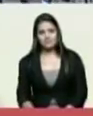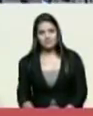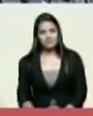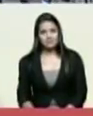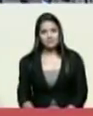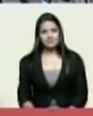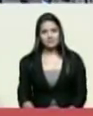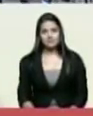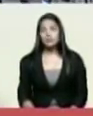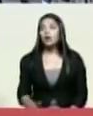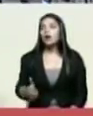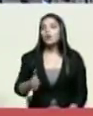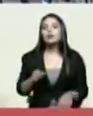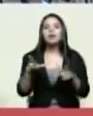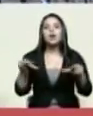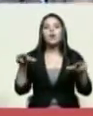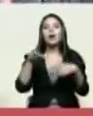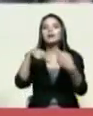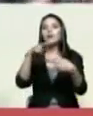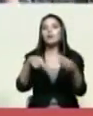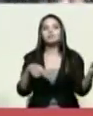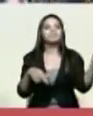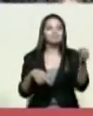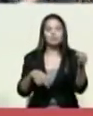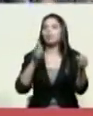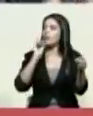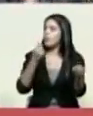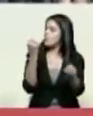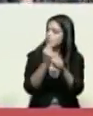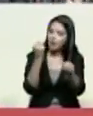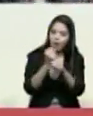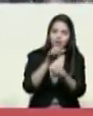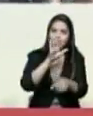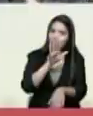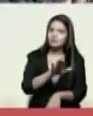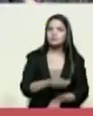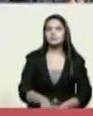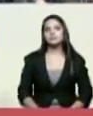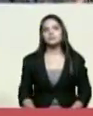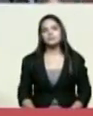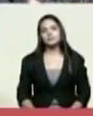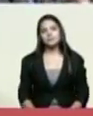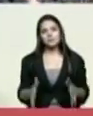Donde nos ponga la revolución, ahí debemos cumplir la misión que nos toque.